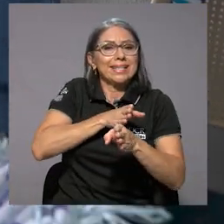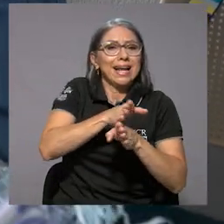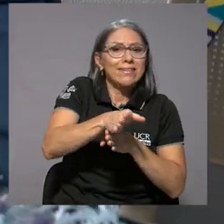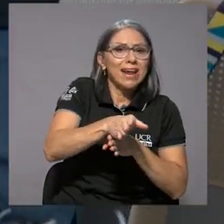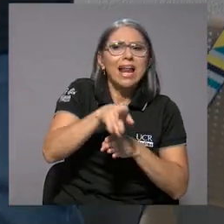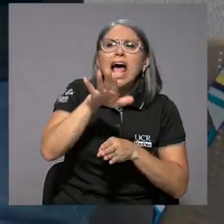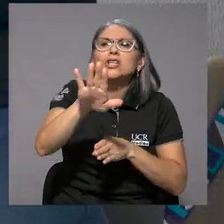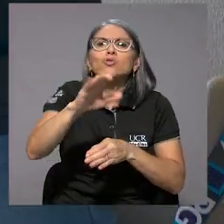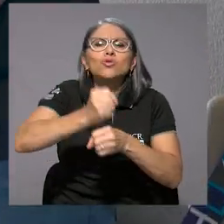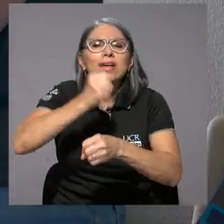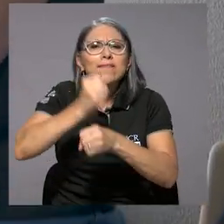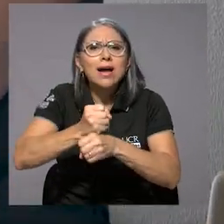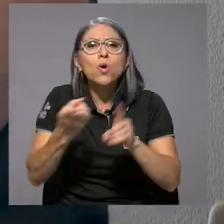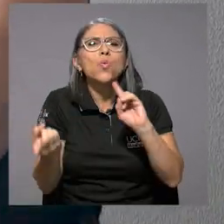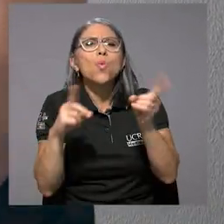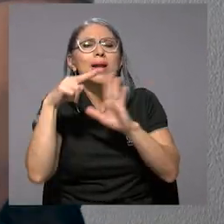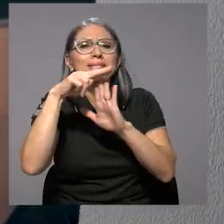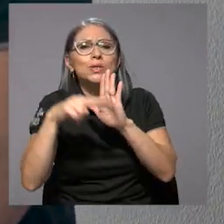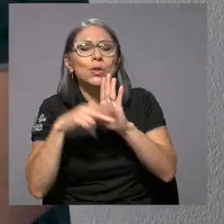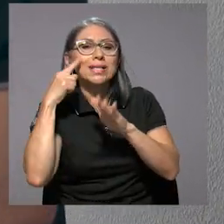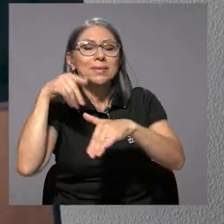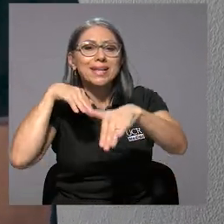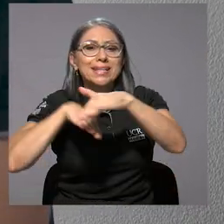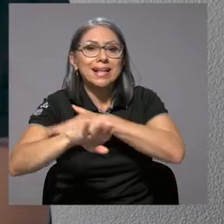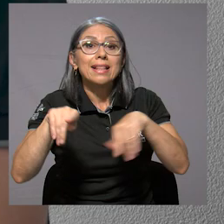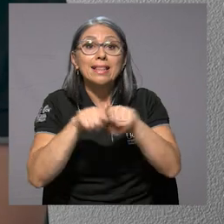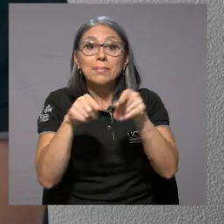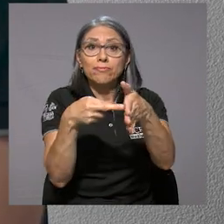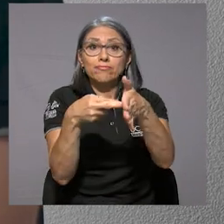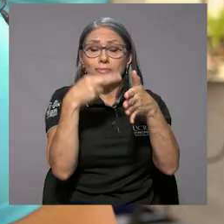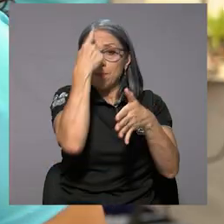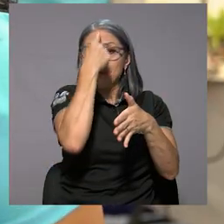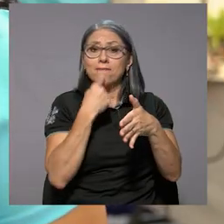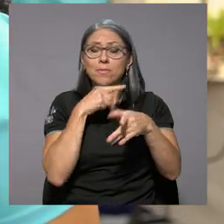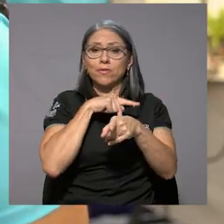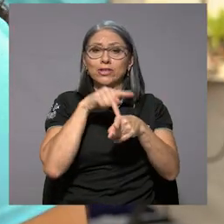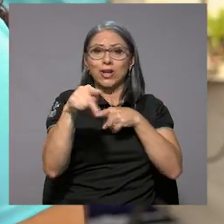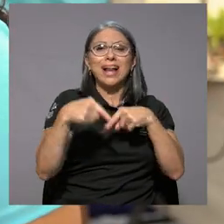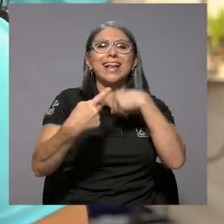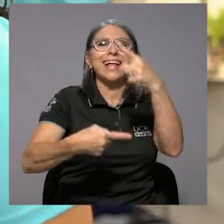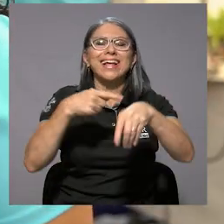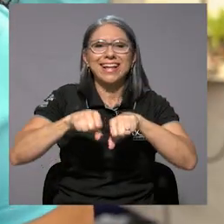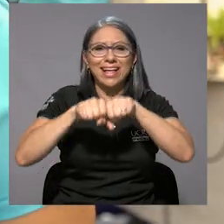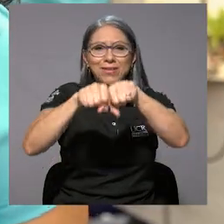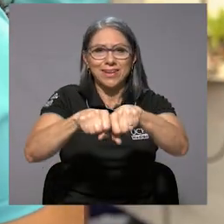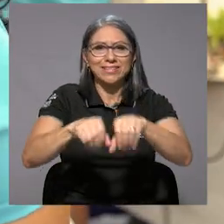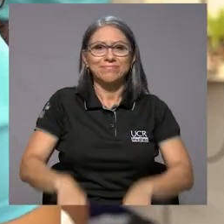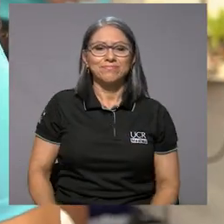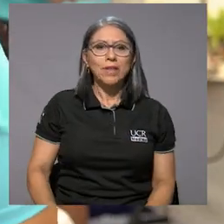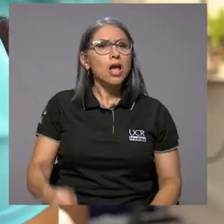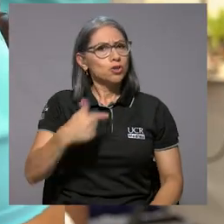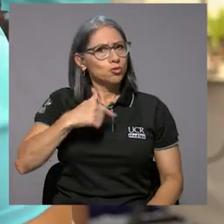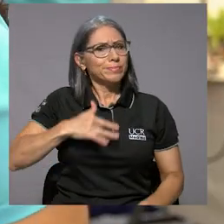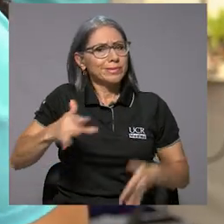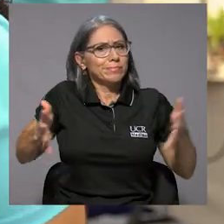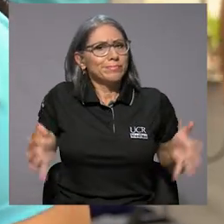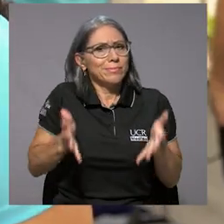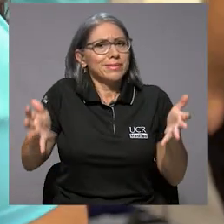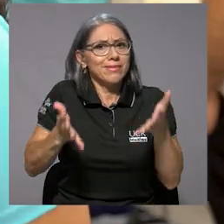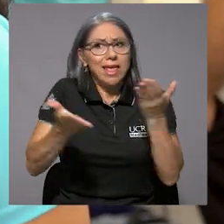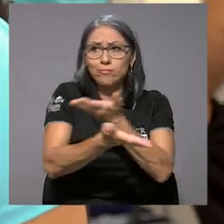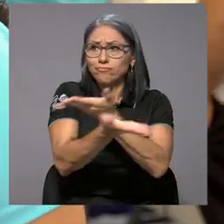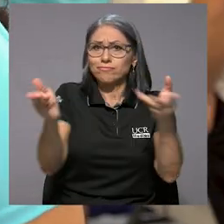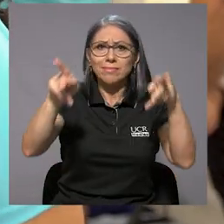quehaceres, los cortes para ingresar y el perfil profesional con el que se graduarán. Me motiva el hecho de que la gente conozca nuestro